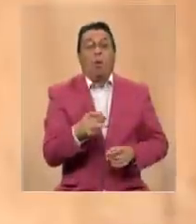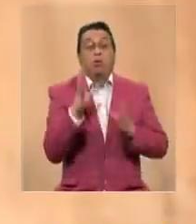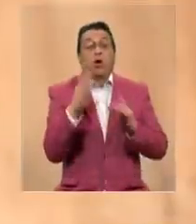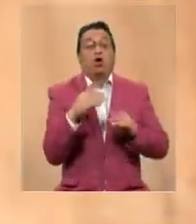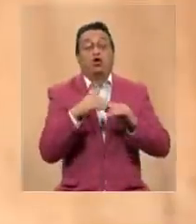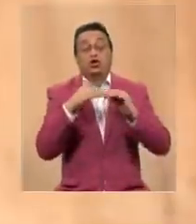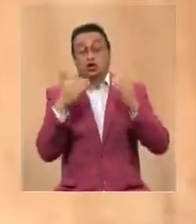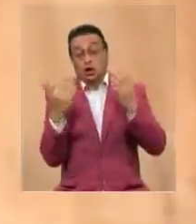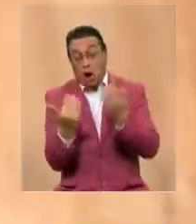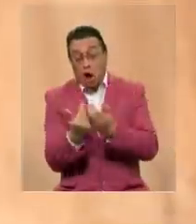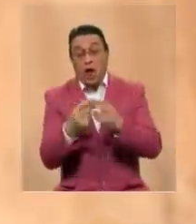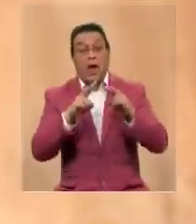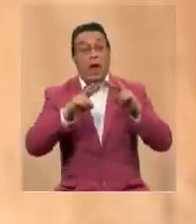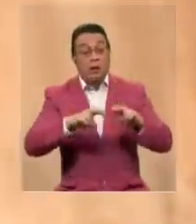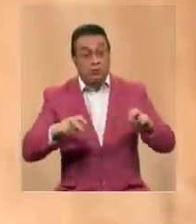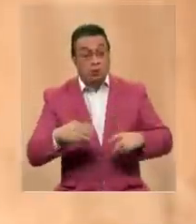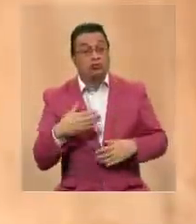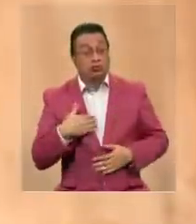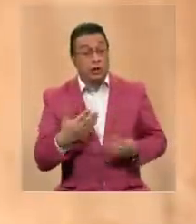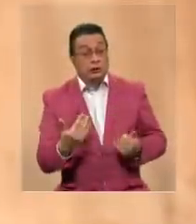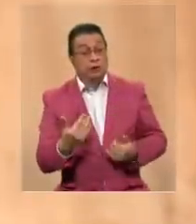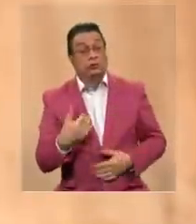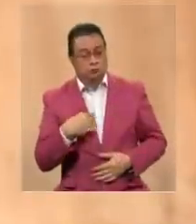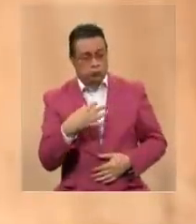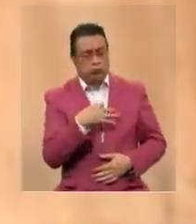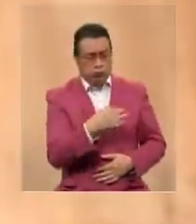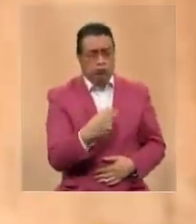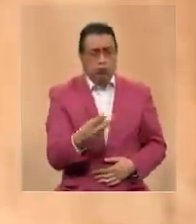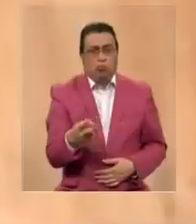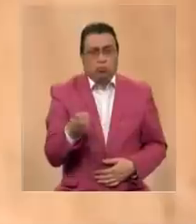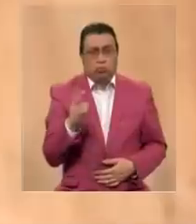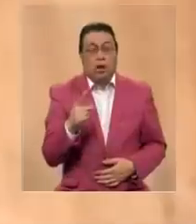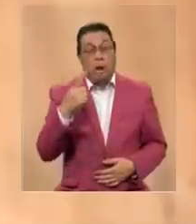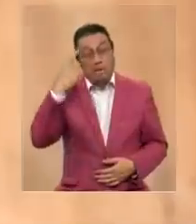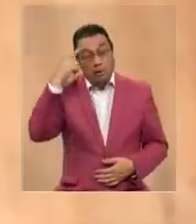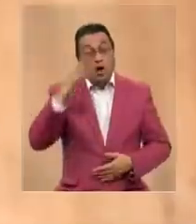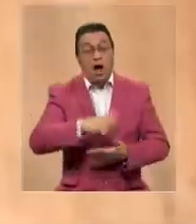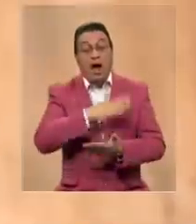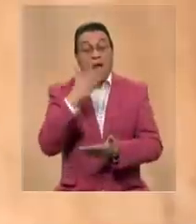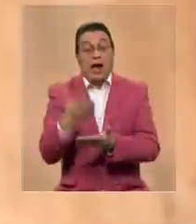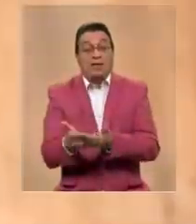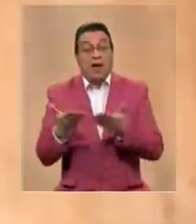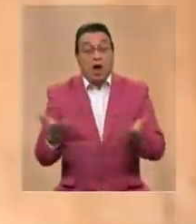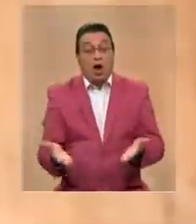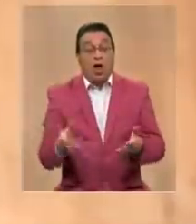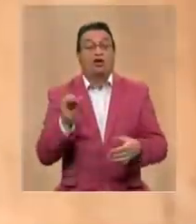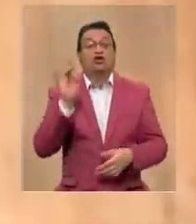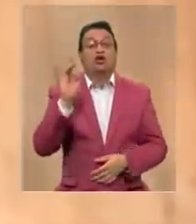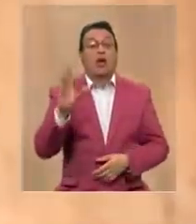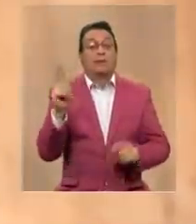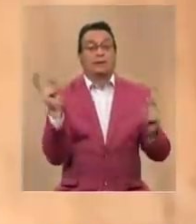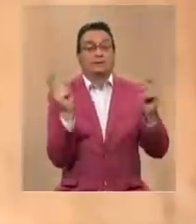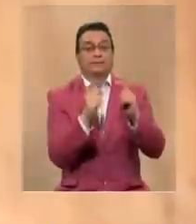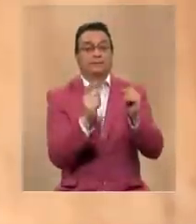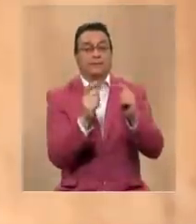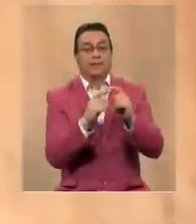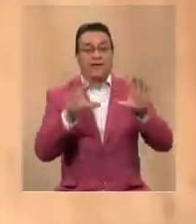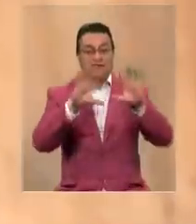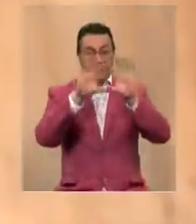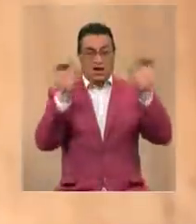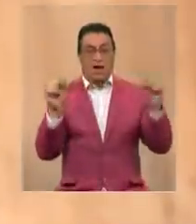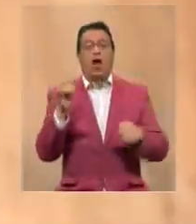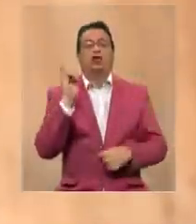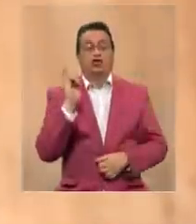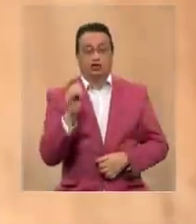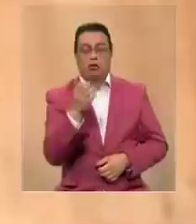medio de toda esta investigación así se le requiere. Sin embargo, hasta ahora solo ha tenido contacto con la fiscalía y lo va a hacer. Va a